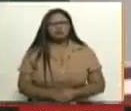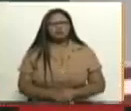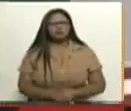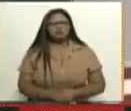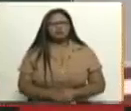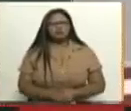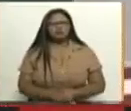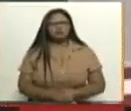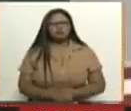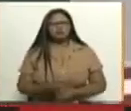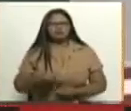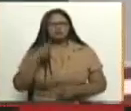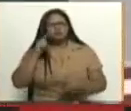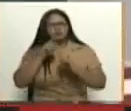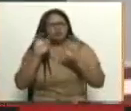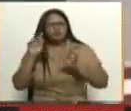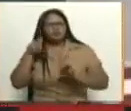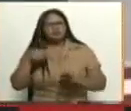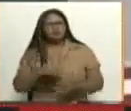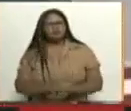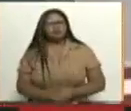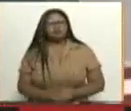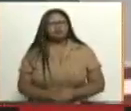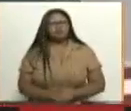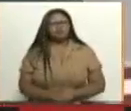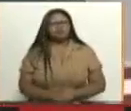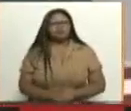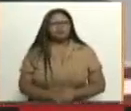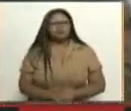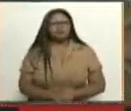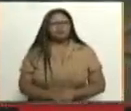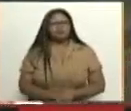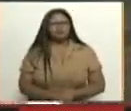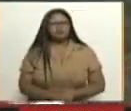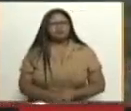que no les convenía a ellos, pero... al norteamericano abiertamente. Bueno, pero